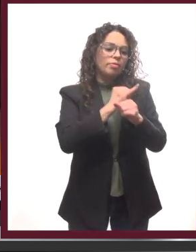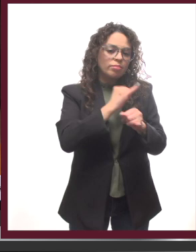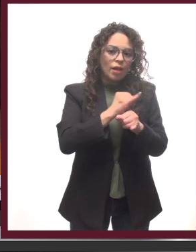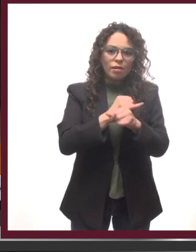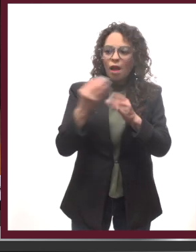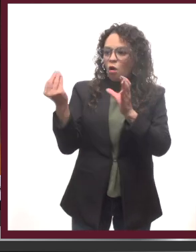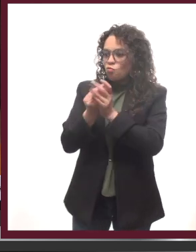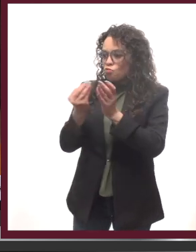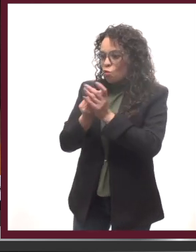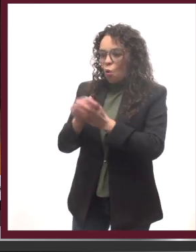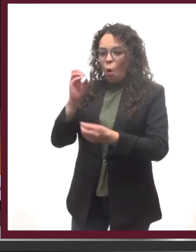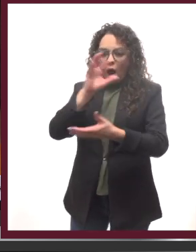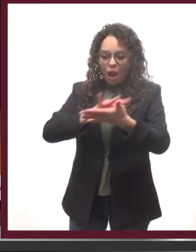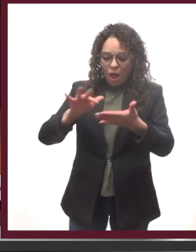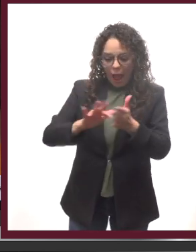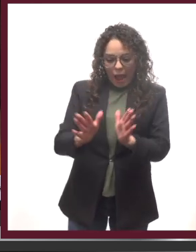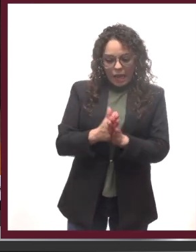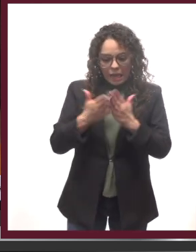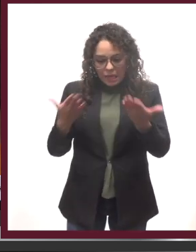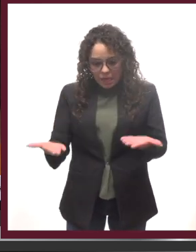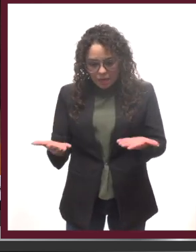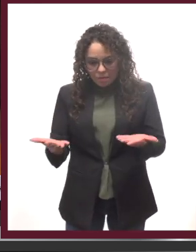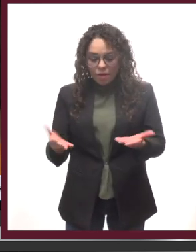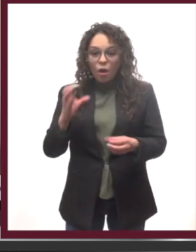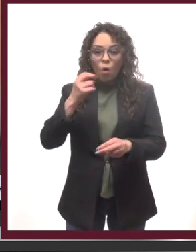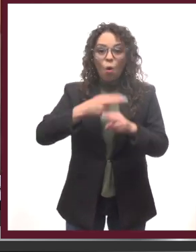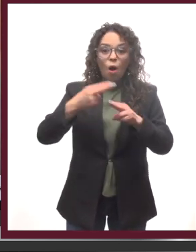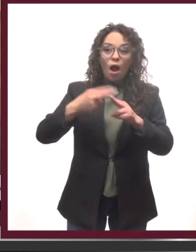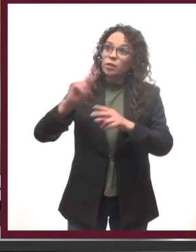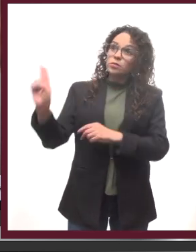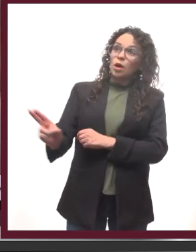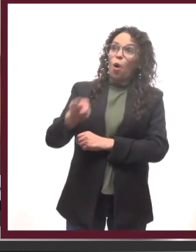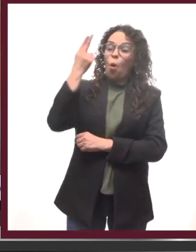en internet, tomando clases, leyendo libros, tomando